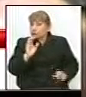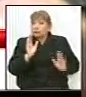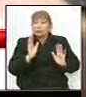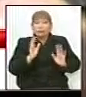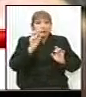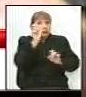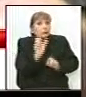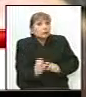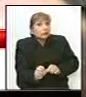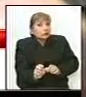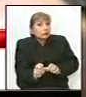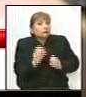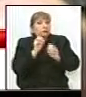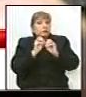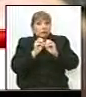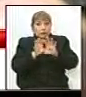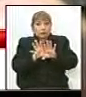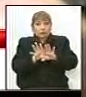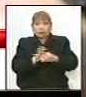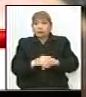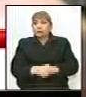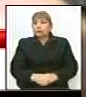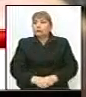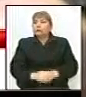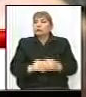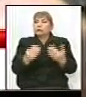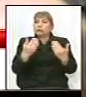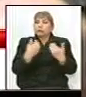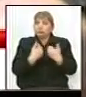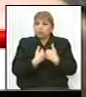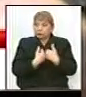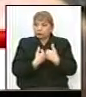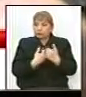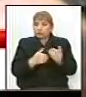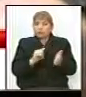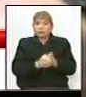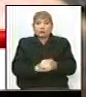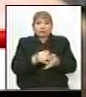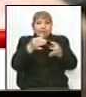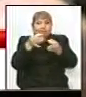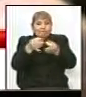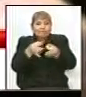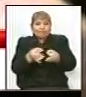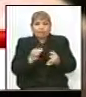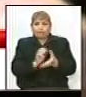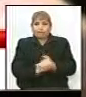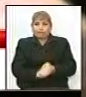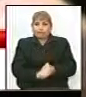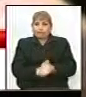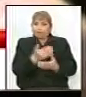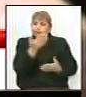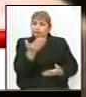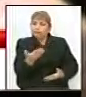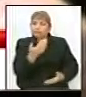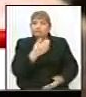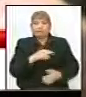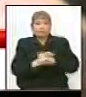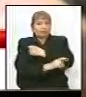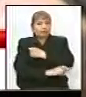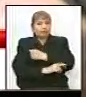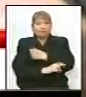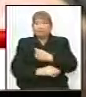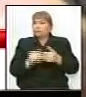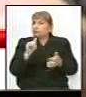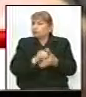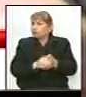gente transparentes. Tenemos que ser gente que verdaderamente queremos lo mejor del país donde que estamos viviendo.